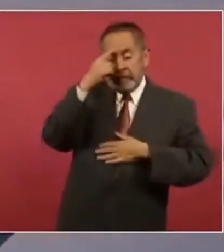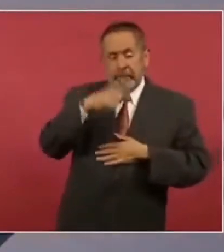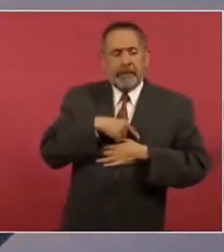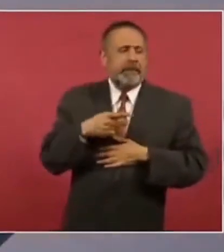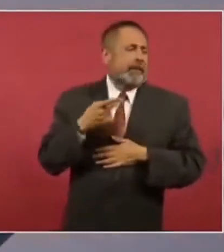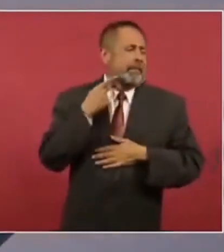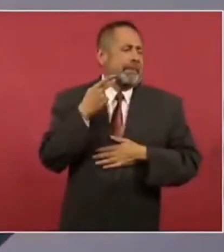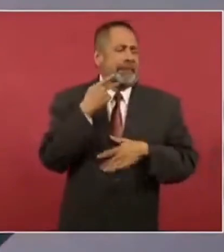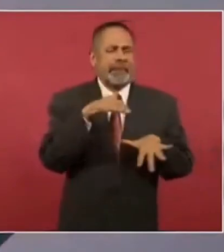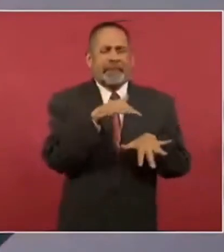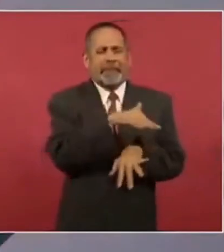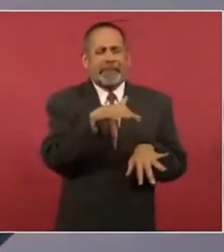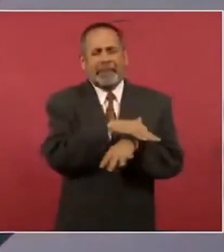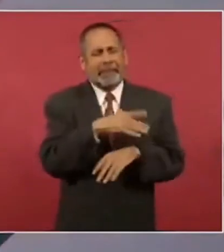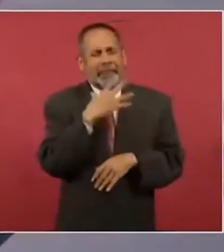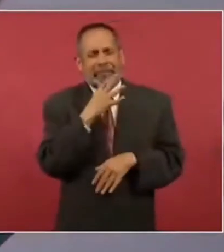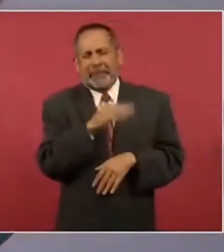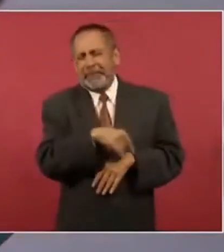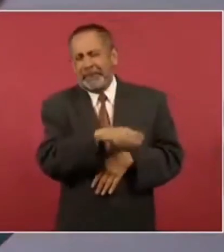politiqueros,